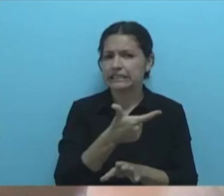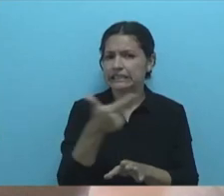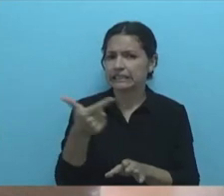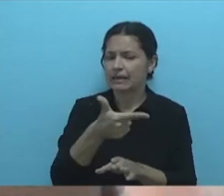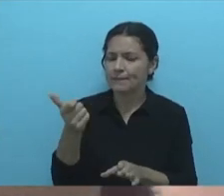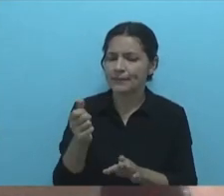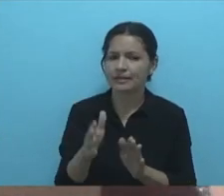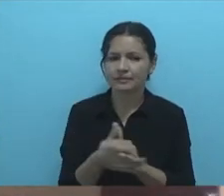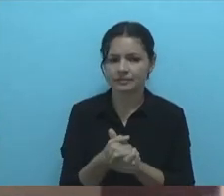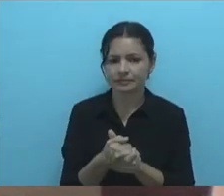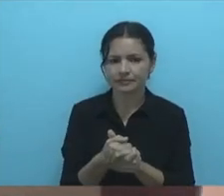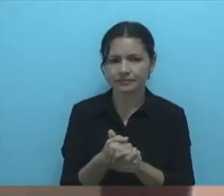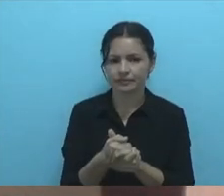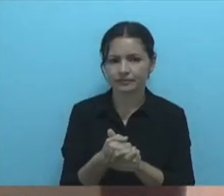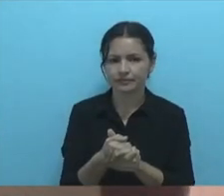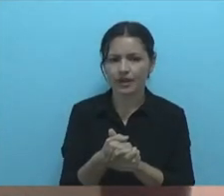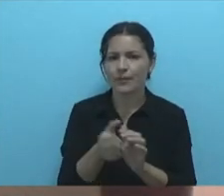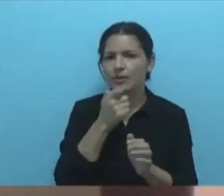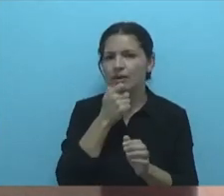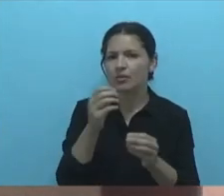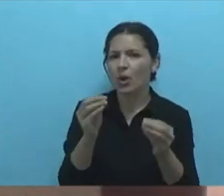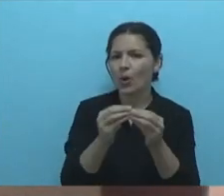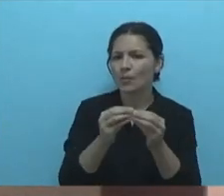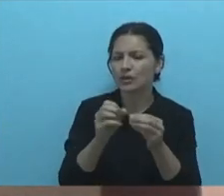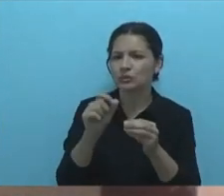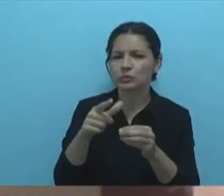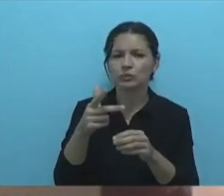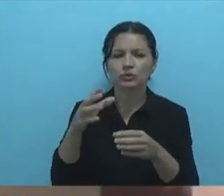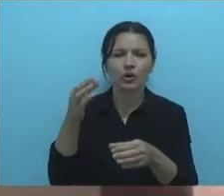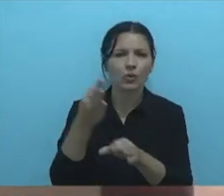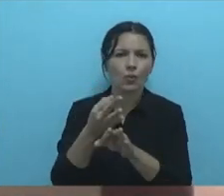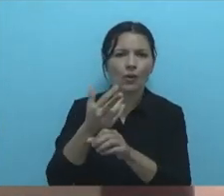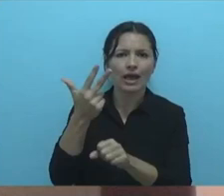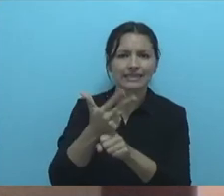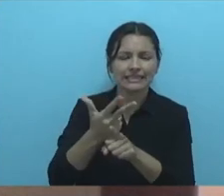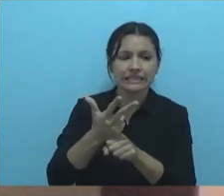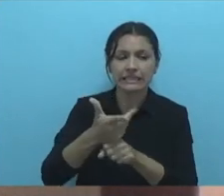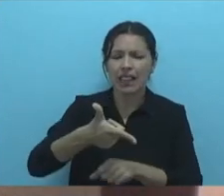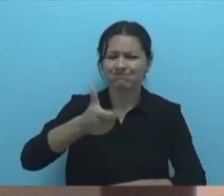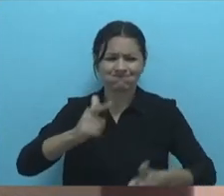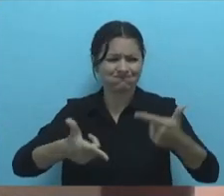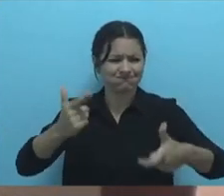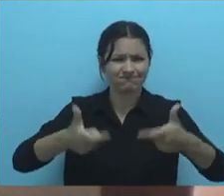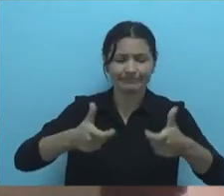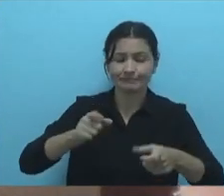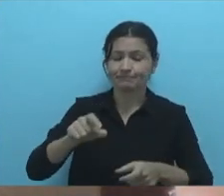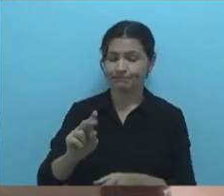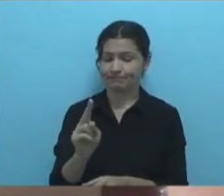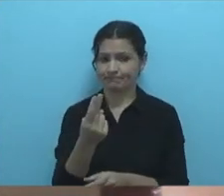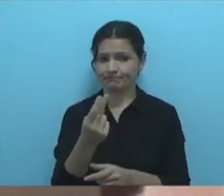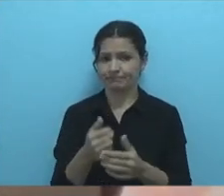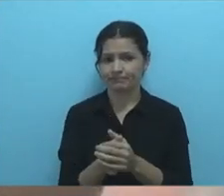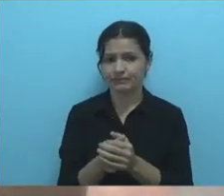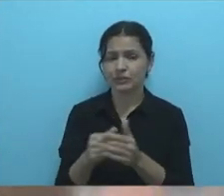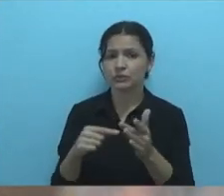la triste y Trágica noticia de que uno de sus estudiantes del terciario falleció en una de las balaceras en el barrio de